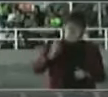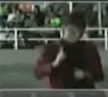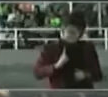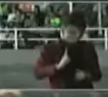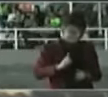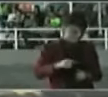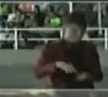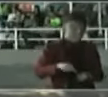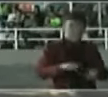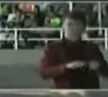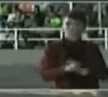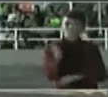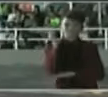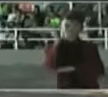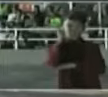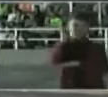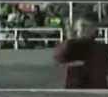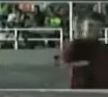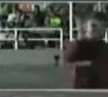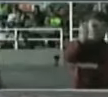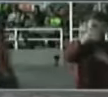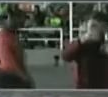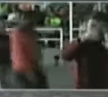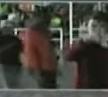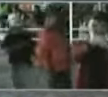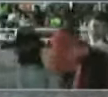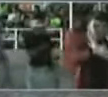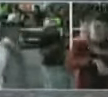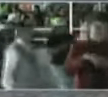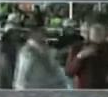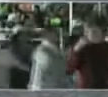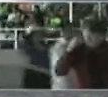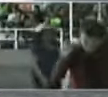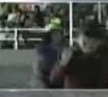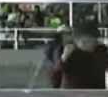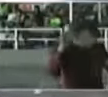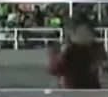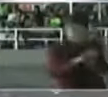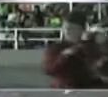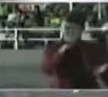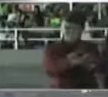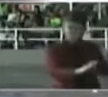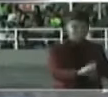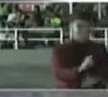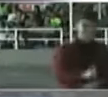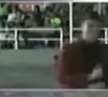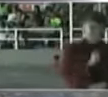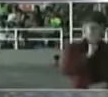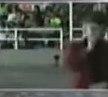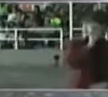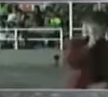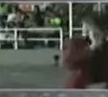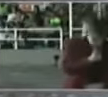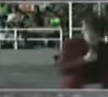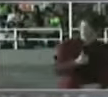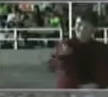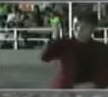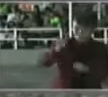en un púlpito se ha parado para decir: no se preocupe, hermano, mañana habrá